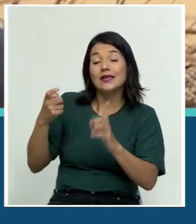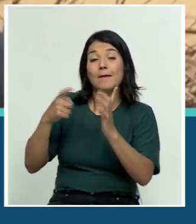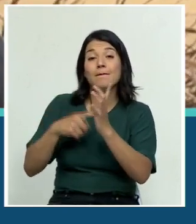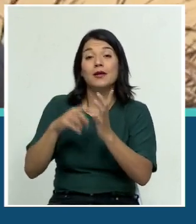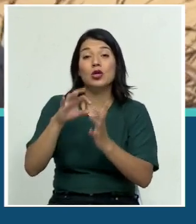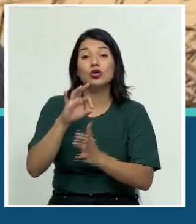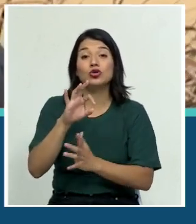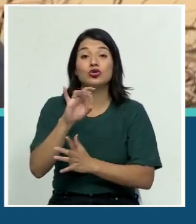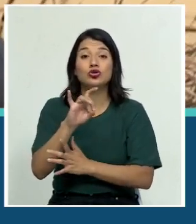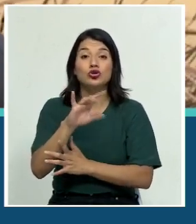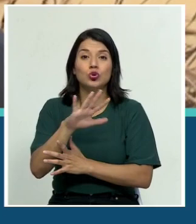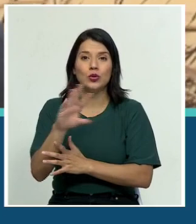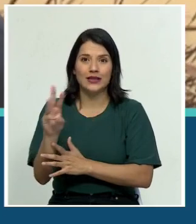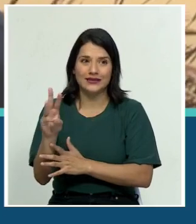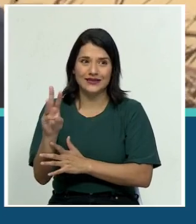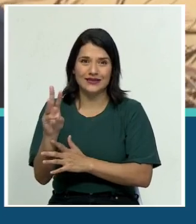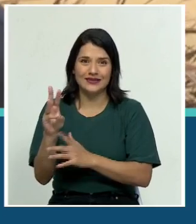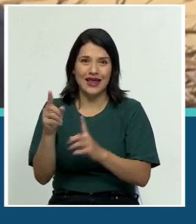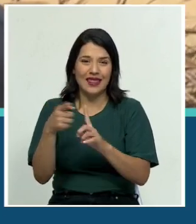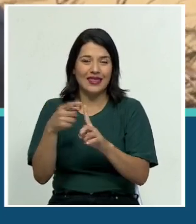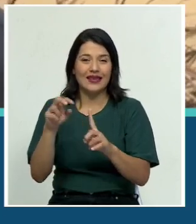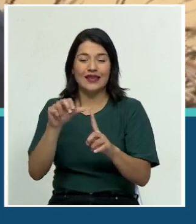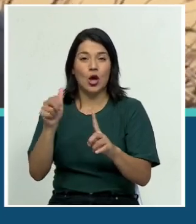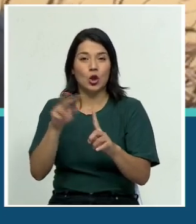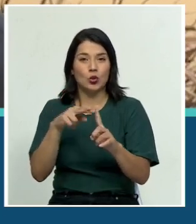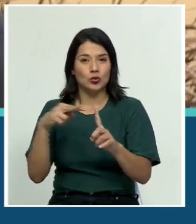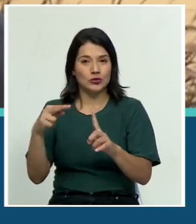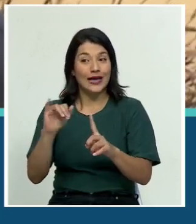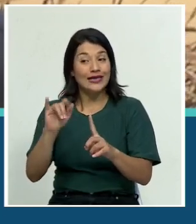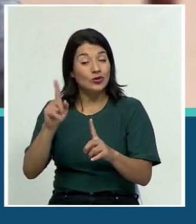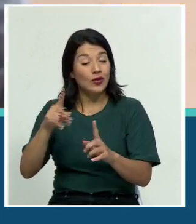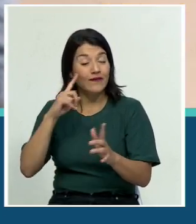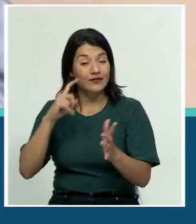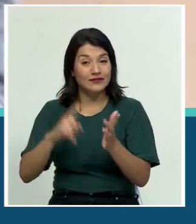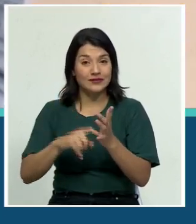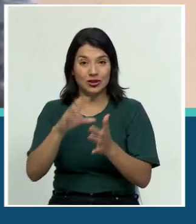con otros ojos, y eso también debe reconocerle este país.